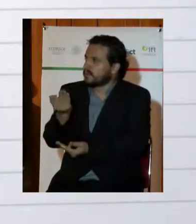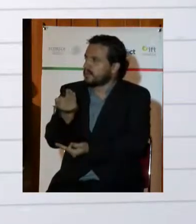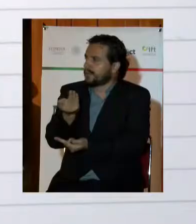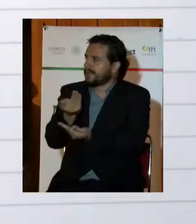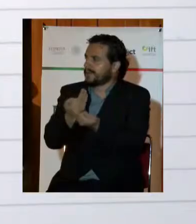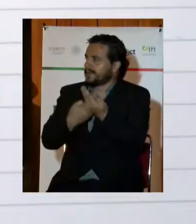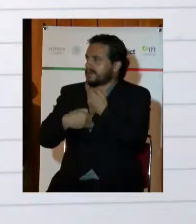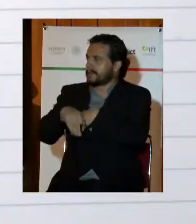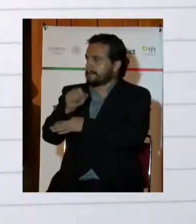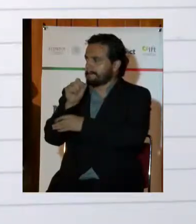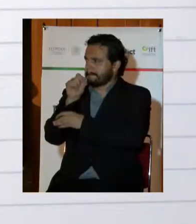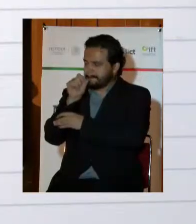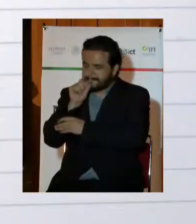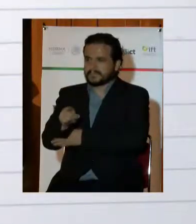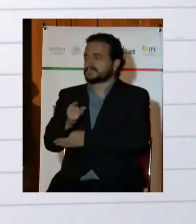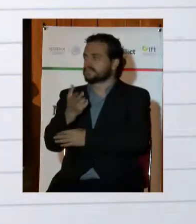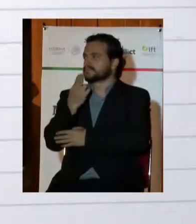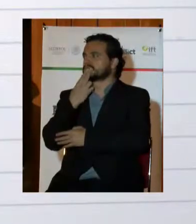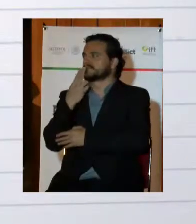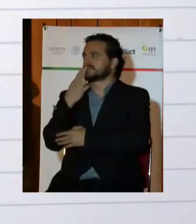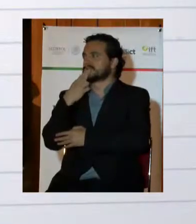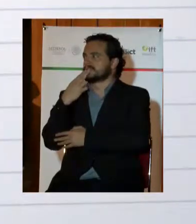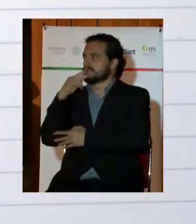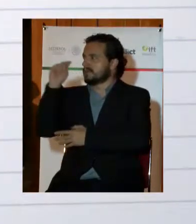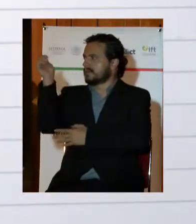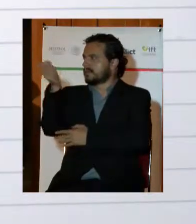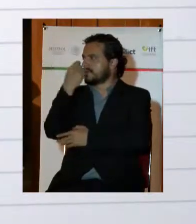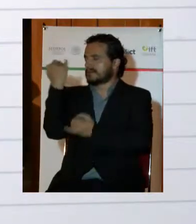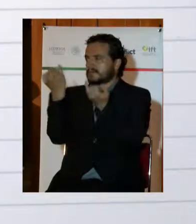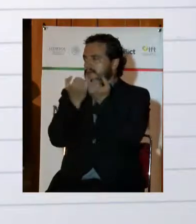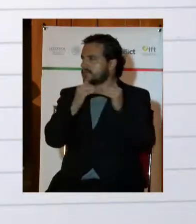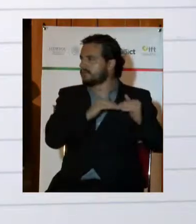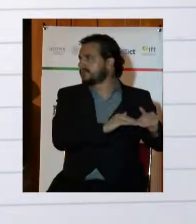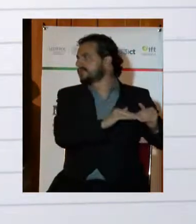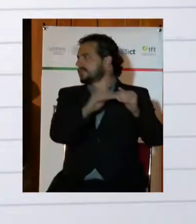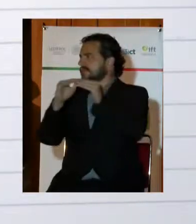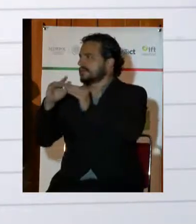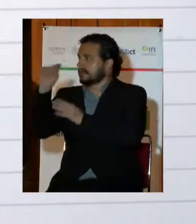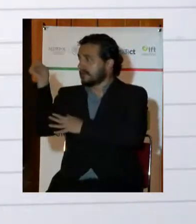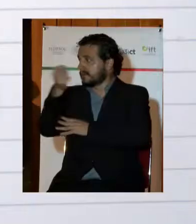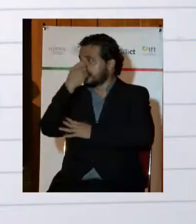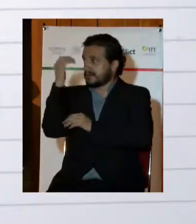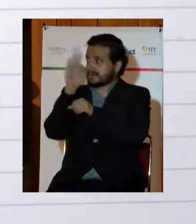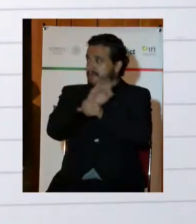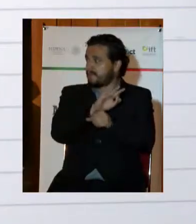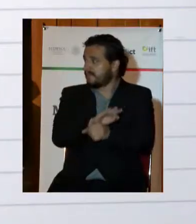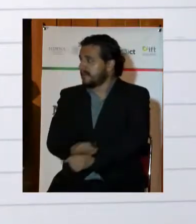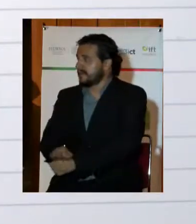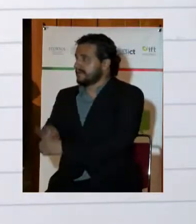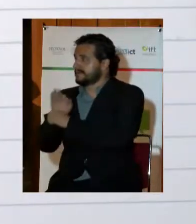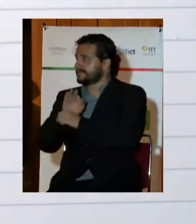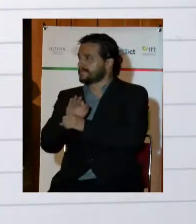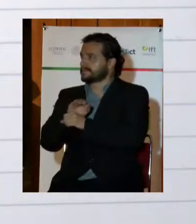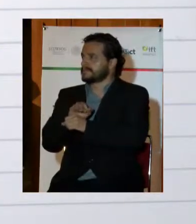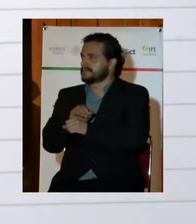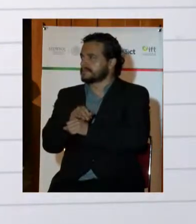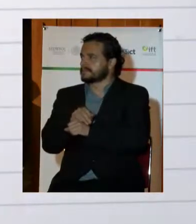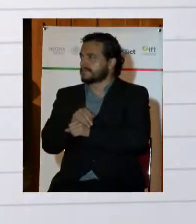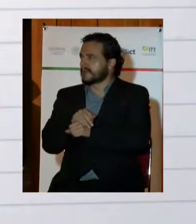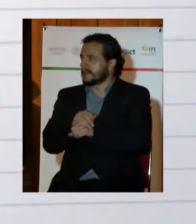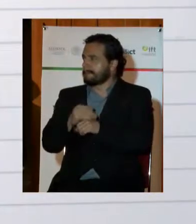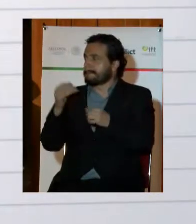de tecnología en igualdad de circunstancias. Entonces, la tecnología sí nos da esa igualdad, porque yo mañana puedo aplicar un trabajo en Timbuktu